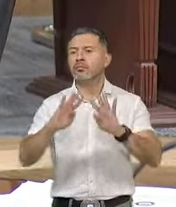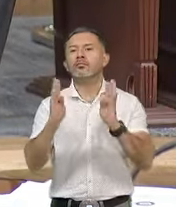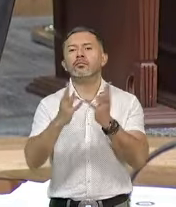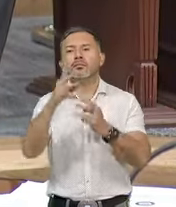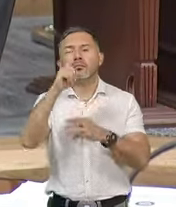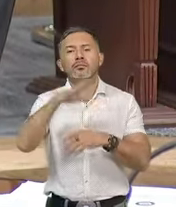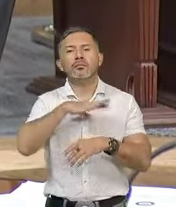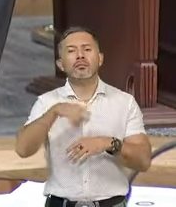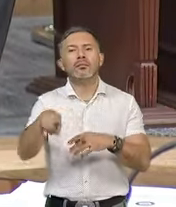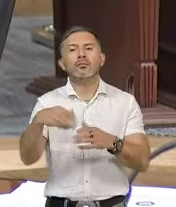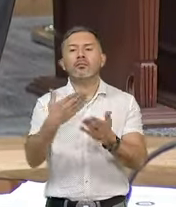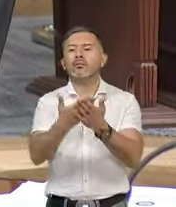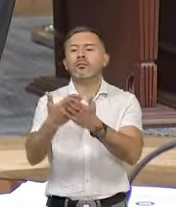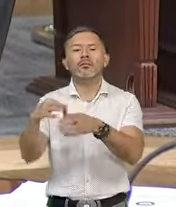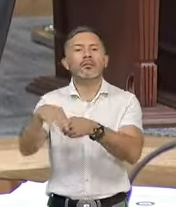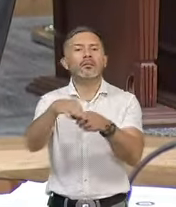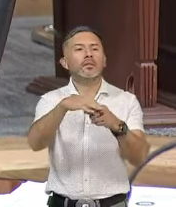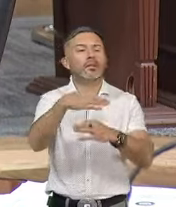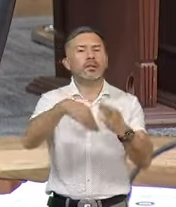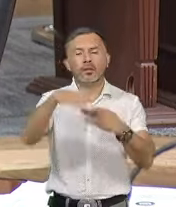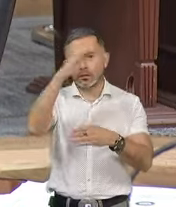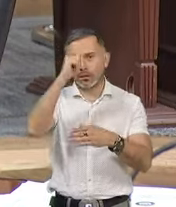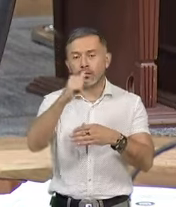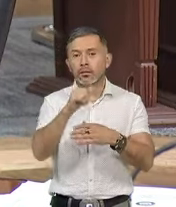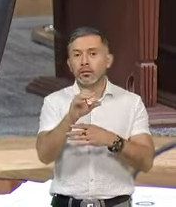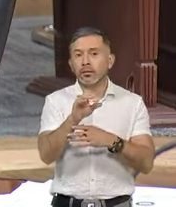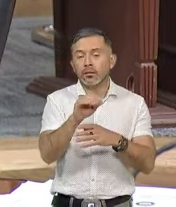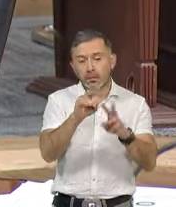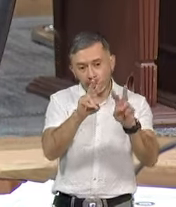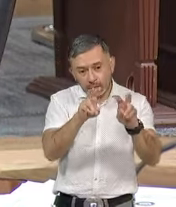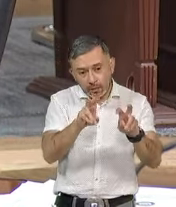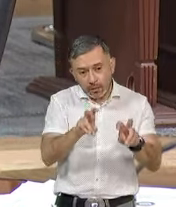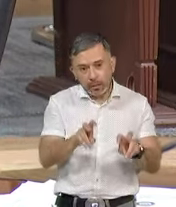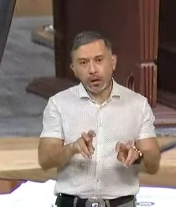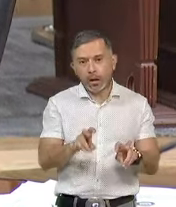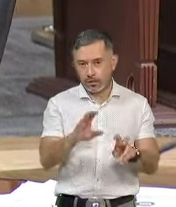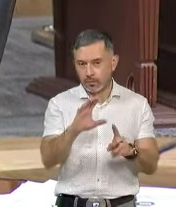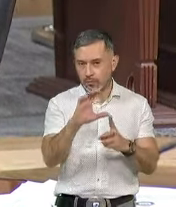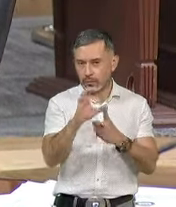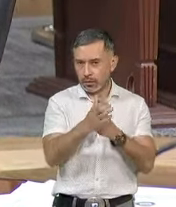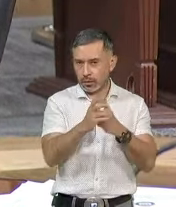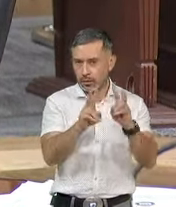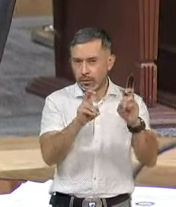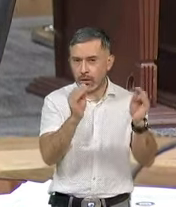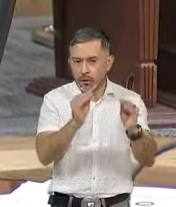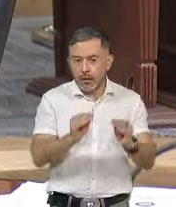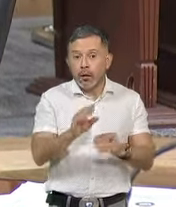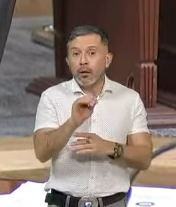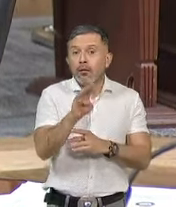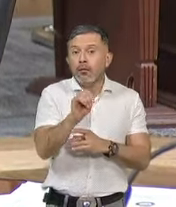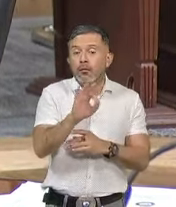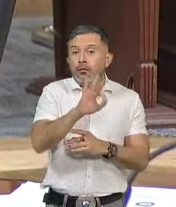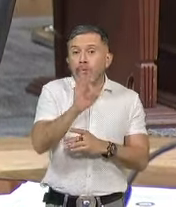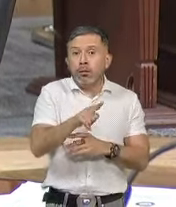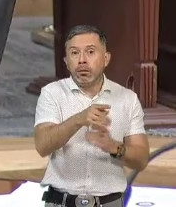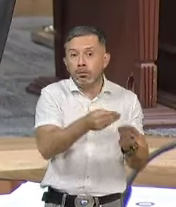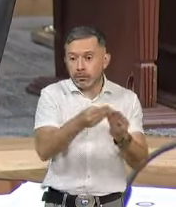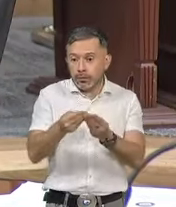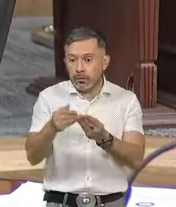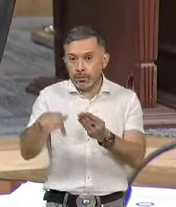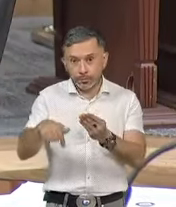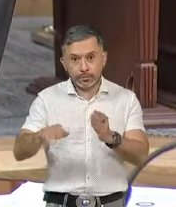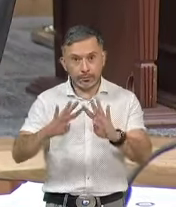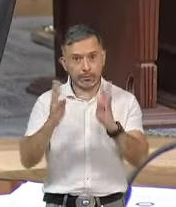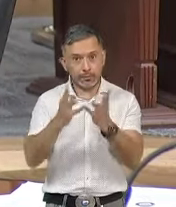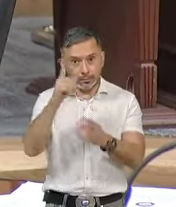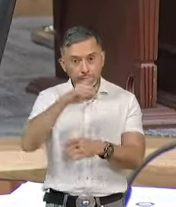unanimidad las propuestas el 99% de los asuntos que ha tenido que ver con los debates han venido aquí a esta mesa del Consejo